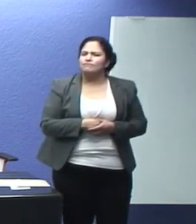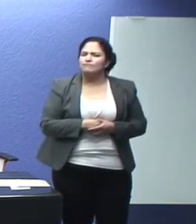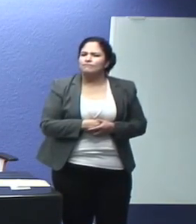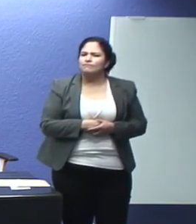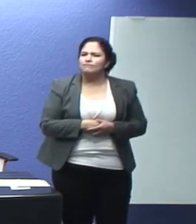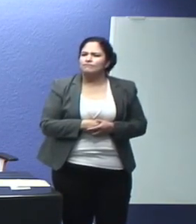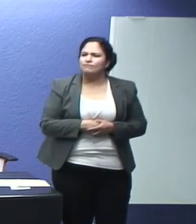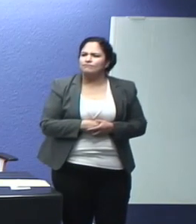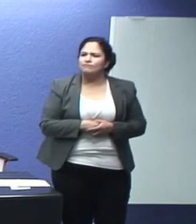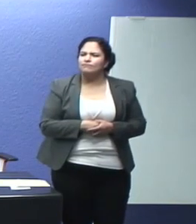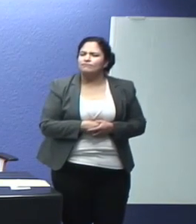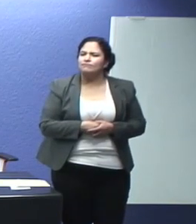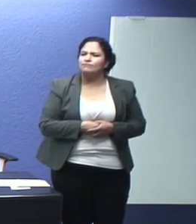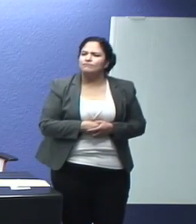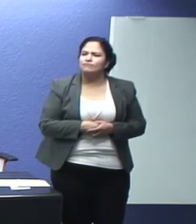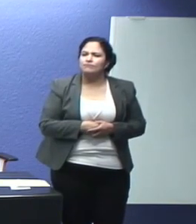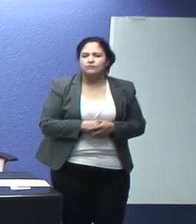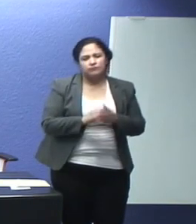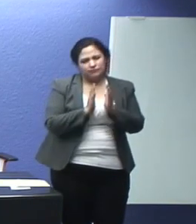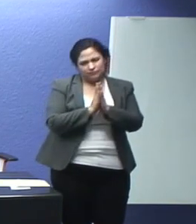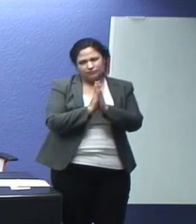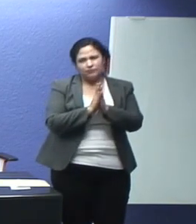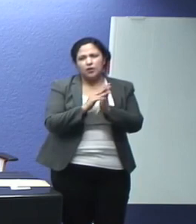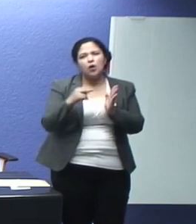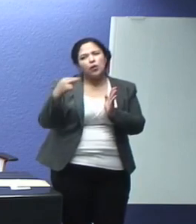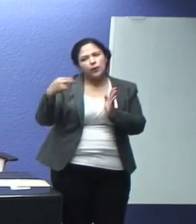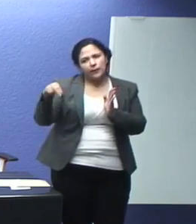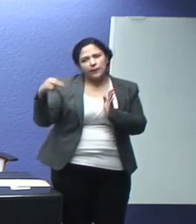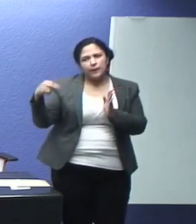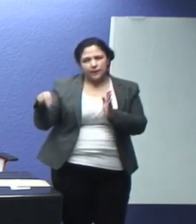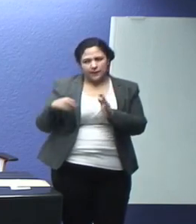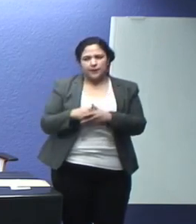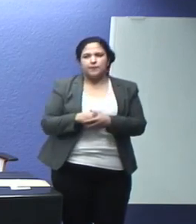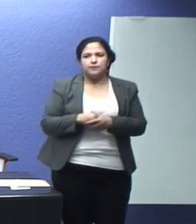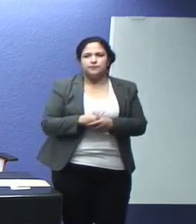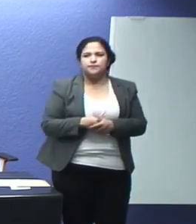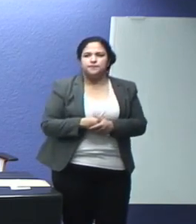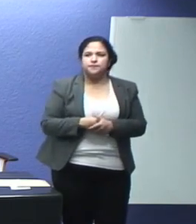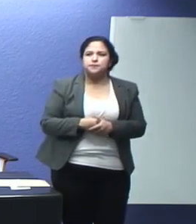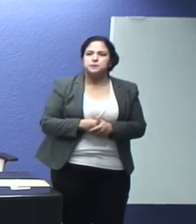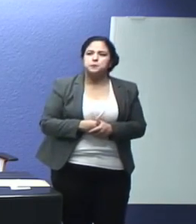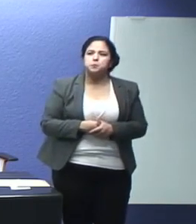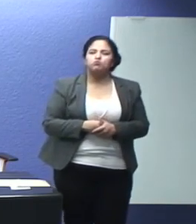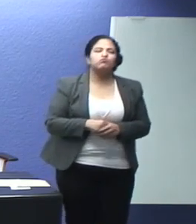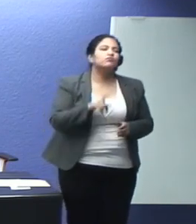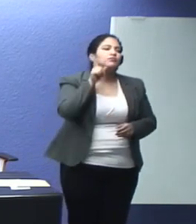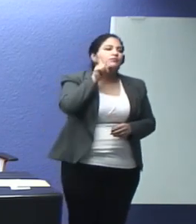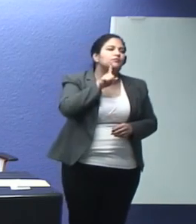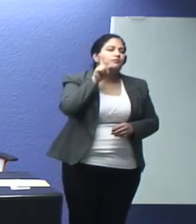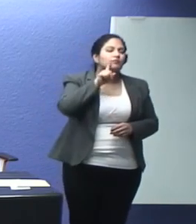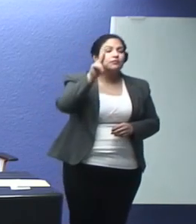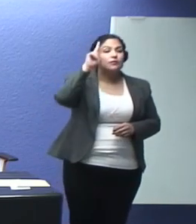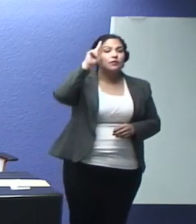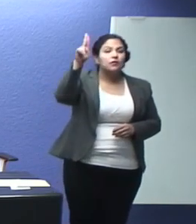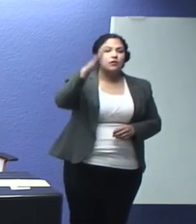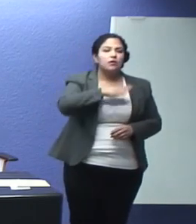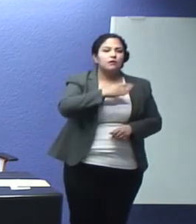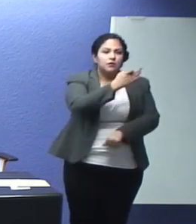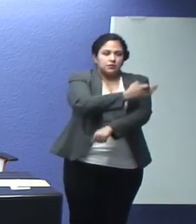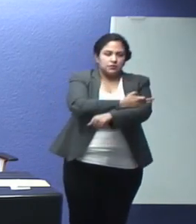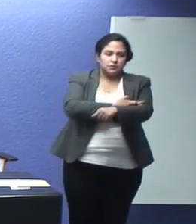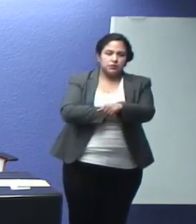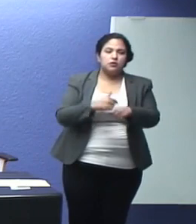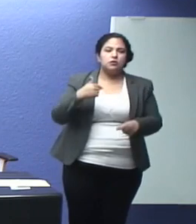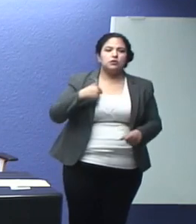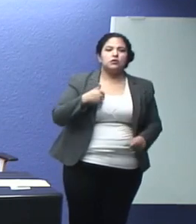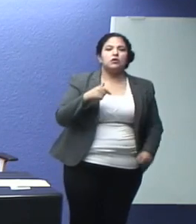será juntarlas. No olviden, por favor, decirnos su nombre y de dónde vienen. Hola, ¿qué tal? Buenas tardes. Dulce María